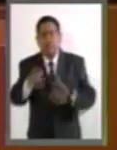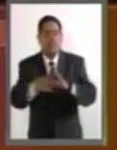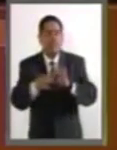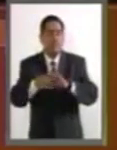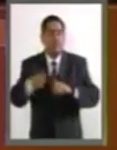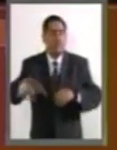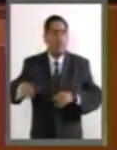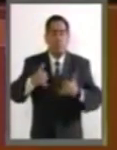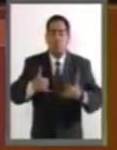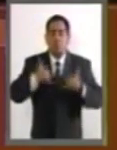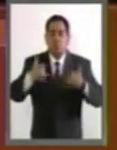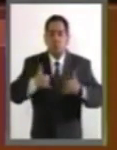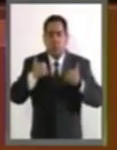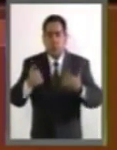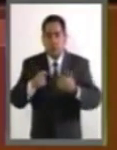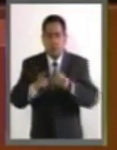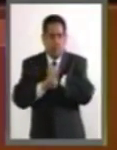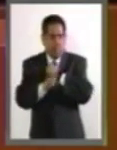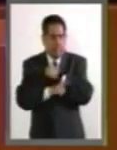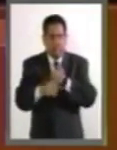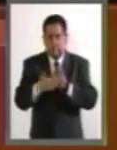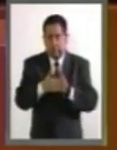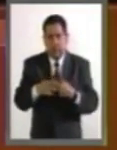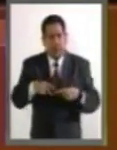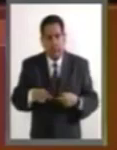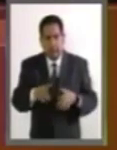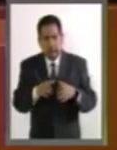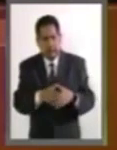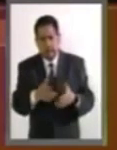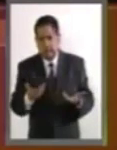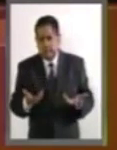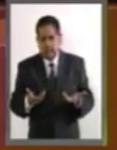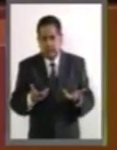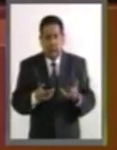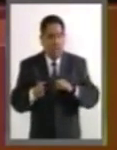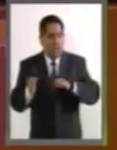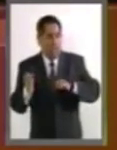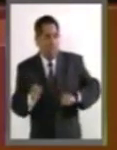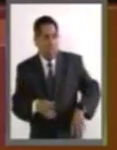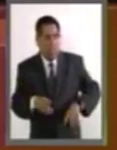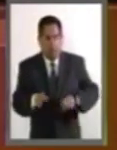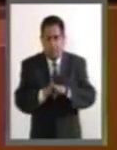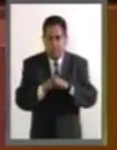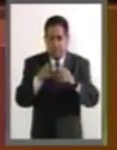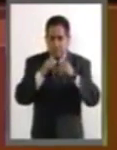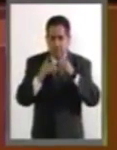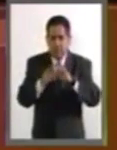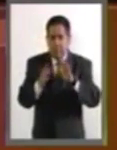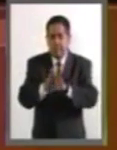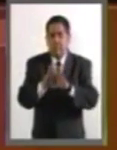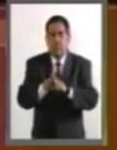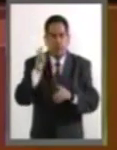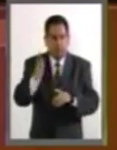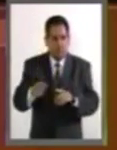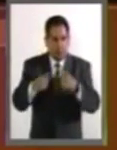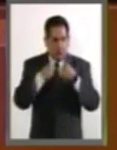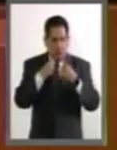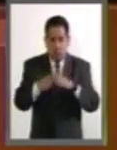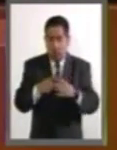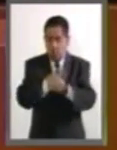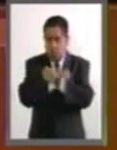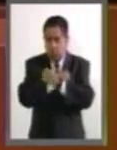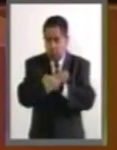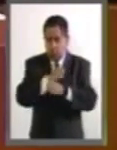las adolescentes embarazadas son un grupo vulnerable, propenso a abandonar la educación formal, principalmente de educación